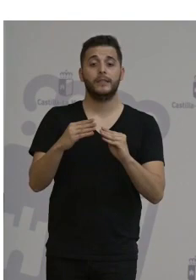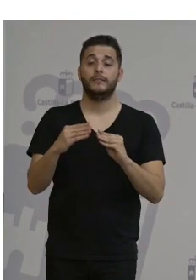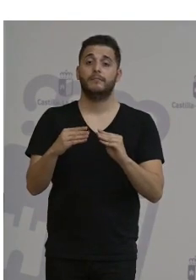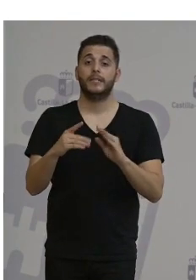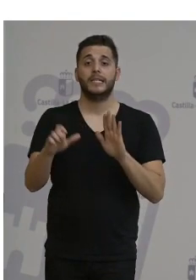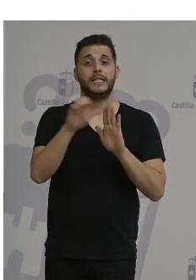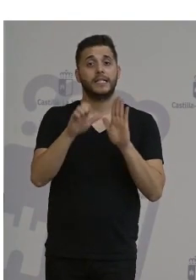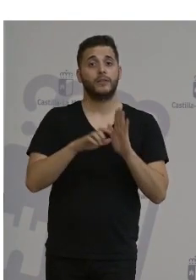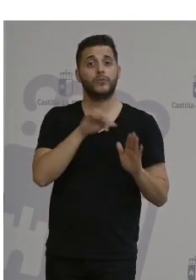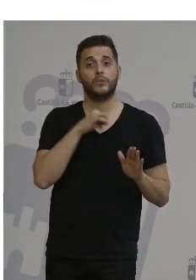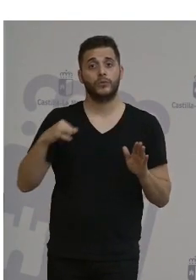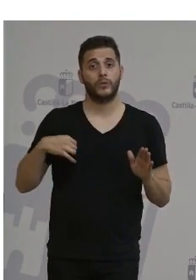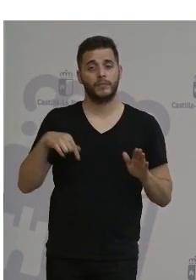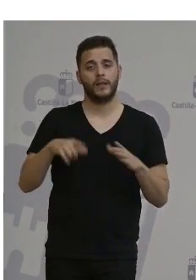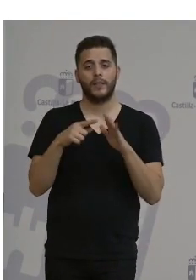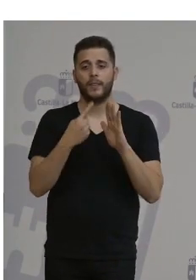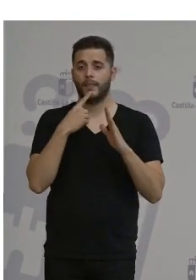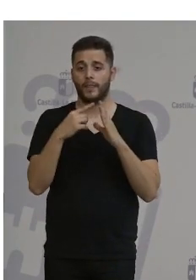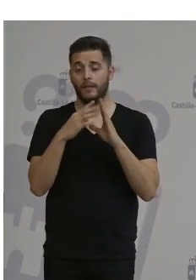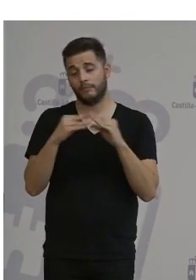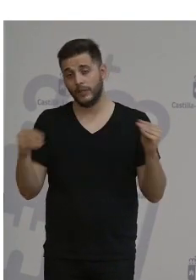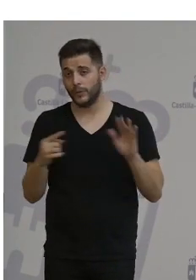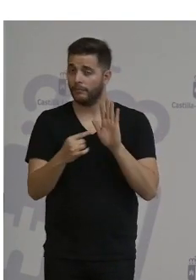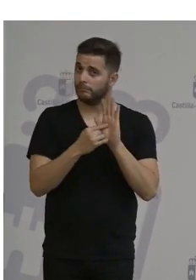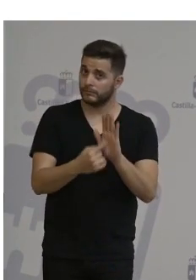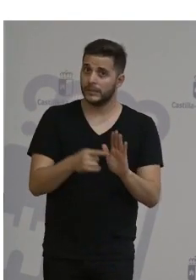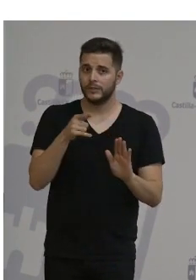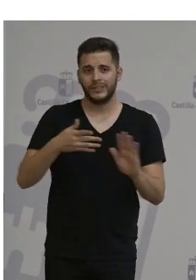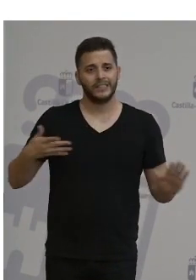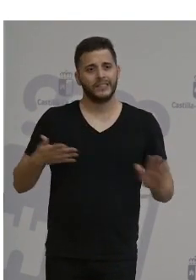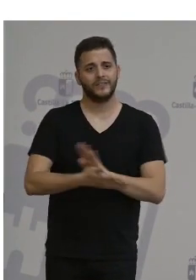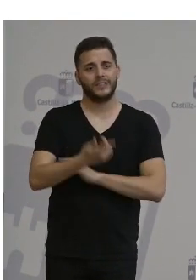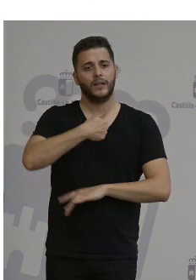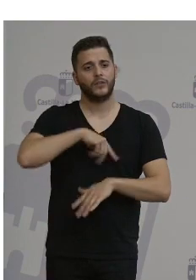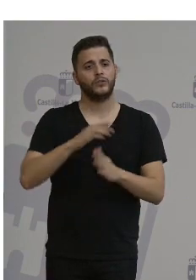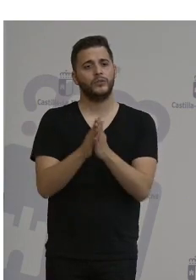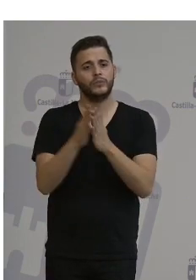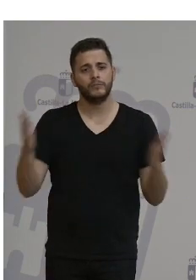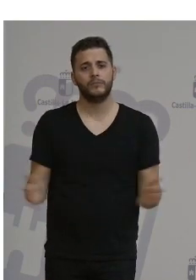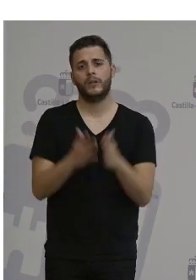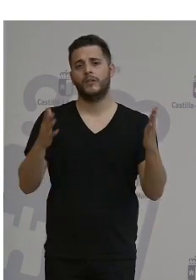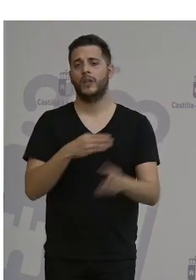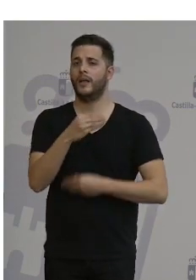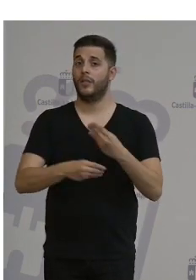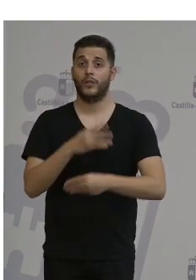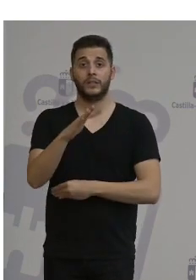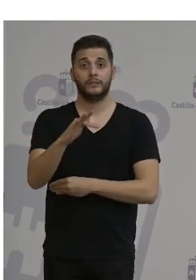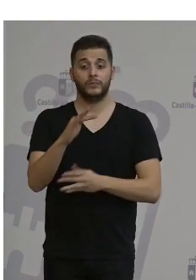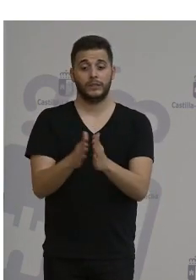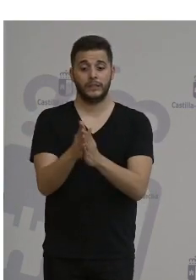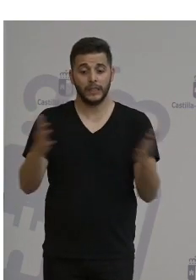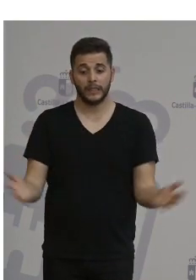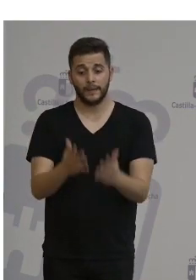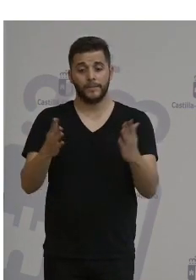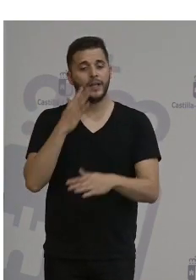Estatuto de Autonomía. Por tanto, tenemos un mandato para promocionar acciones positivas que favorezcan la igualdad